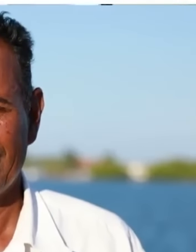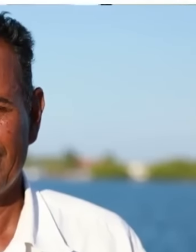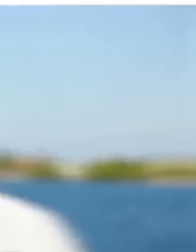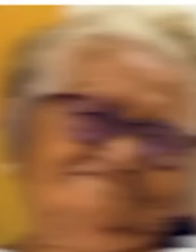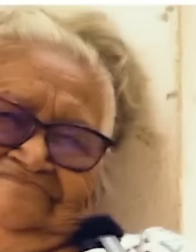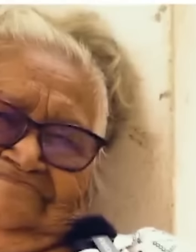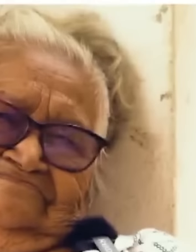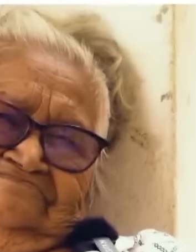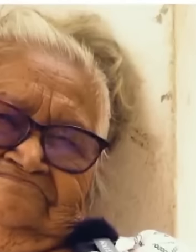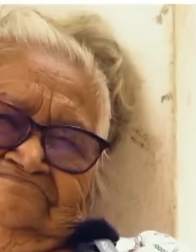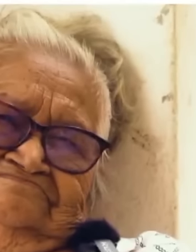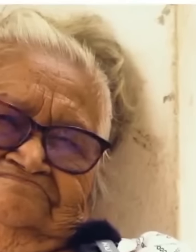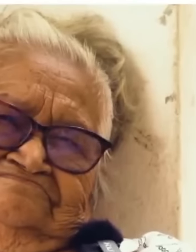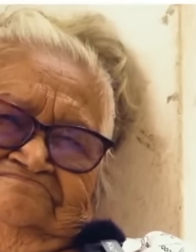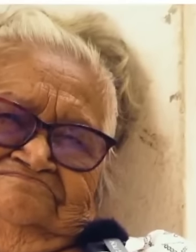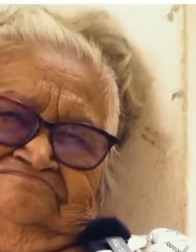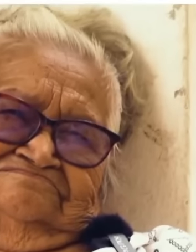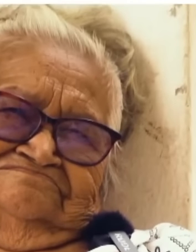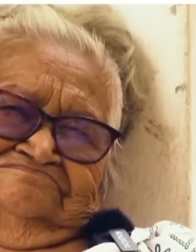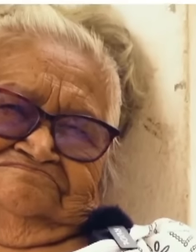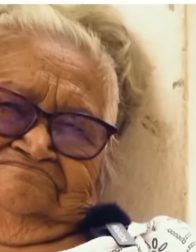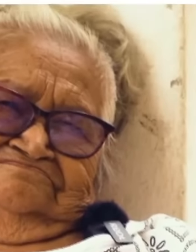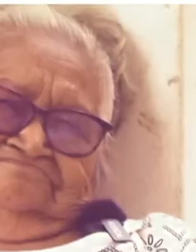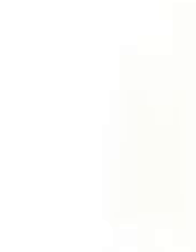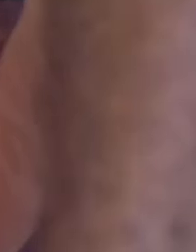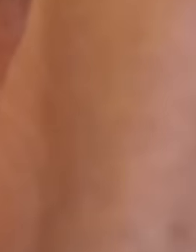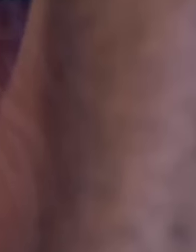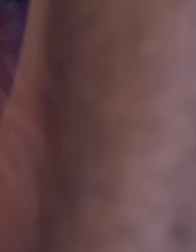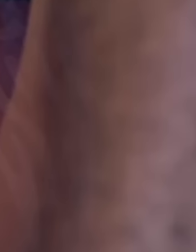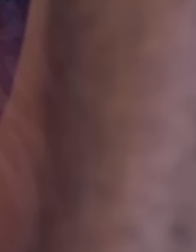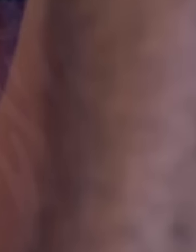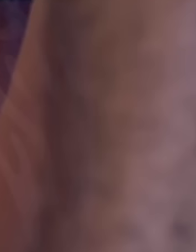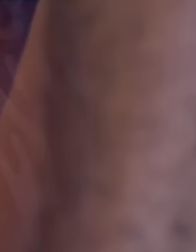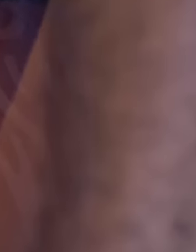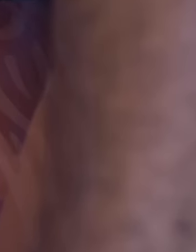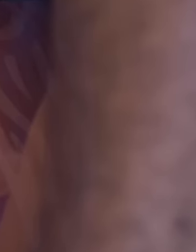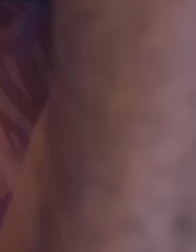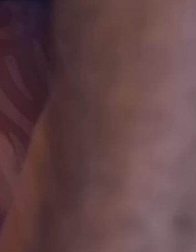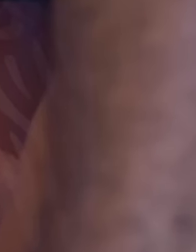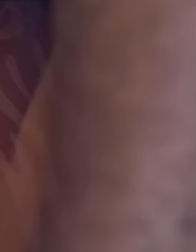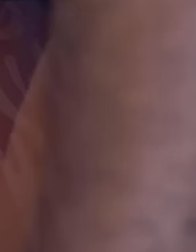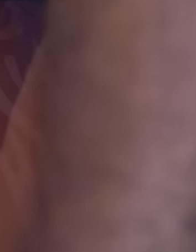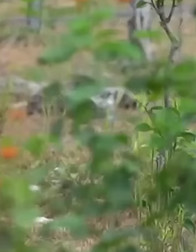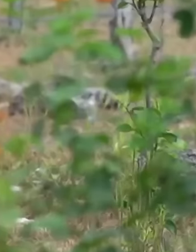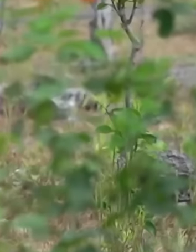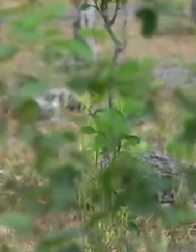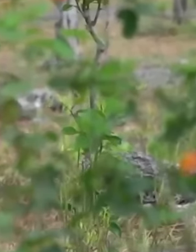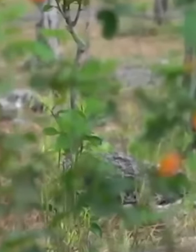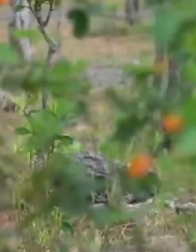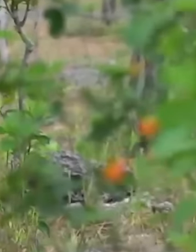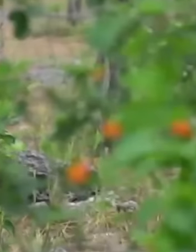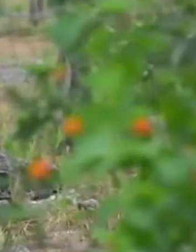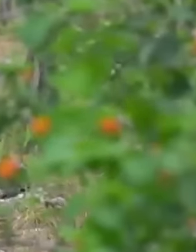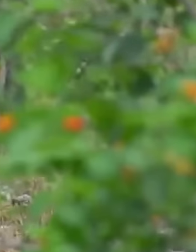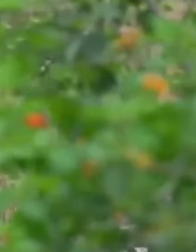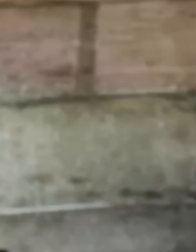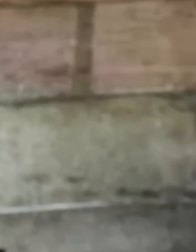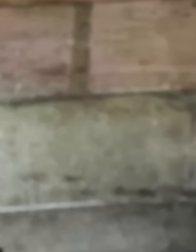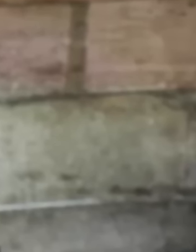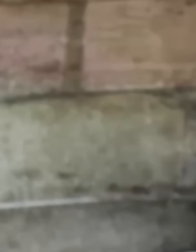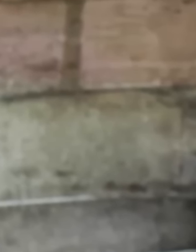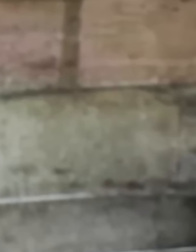pensión por vejez, el Gobierno de México te garantiza una jubilación con el 100% de tu salario promedio del último año laborado. Para